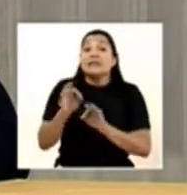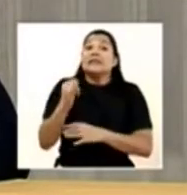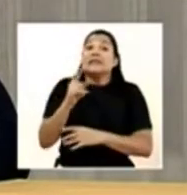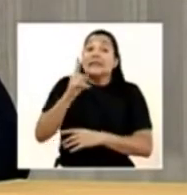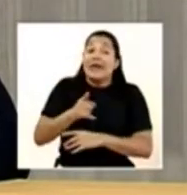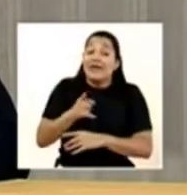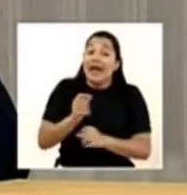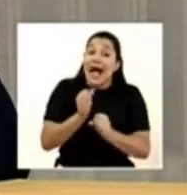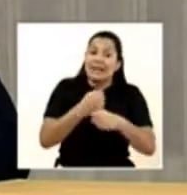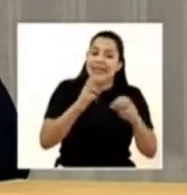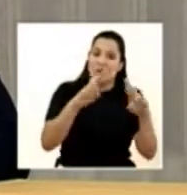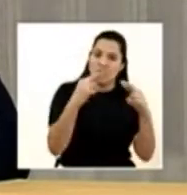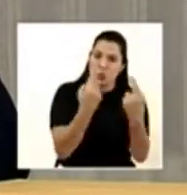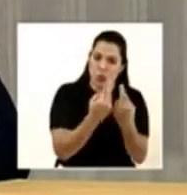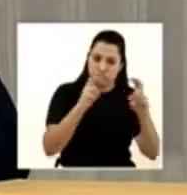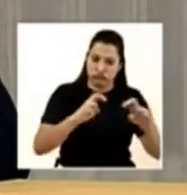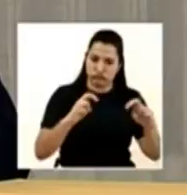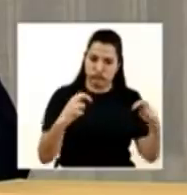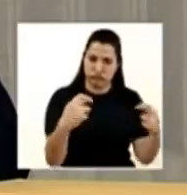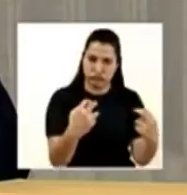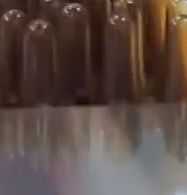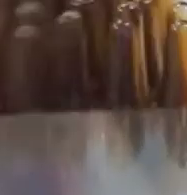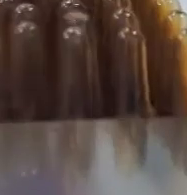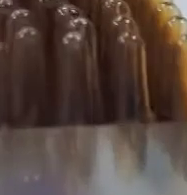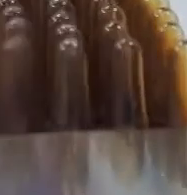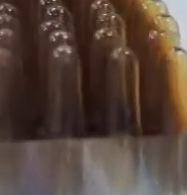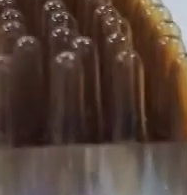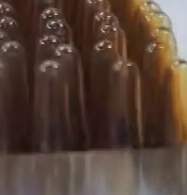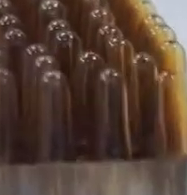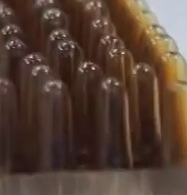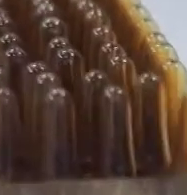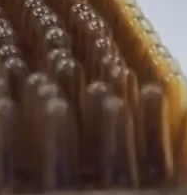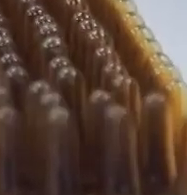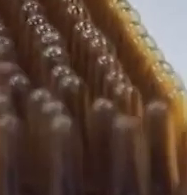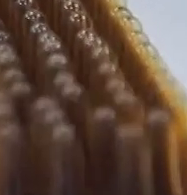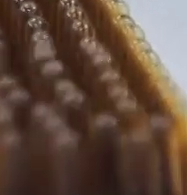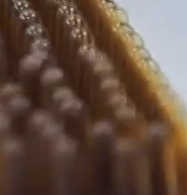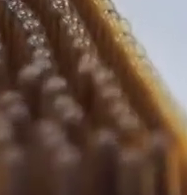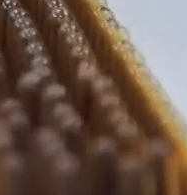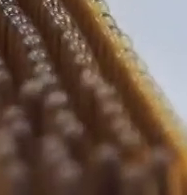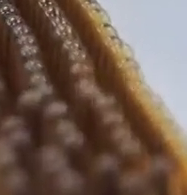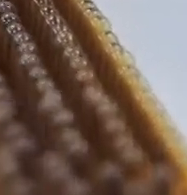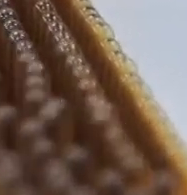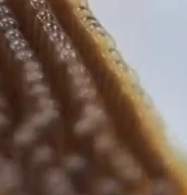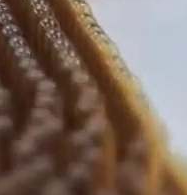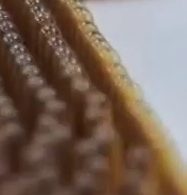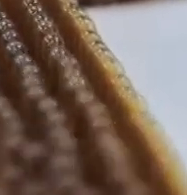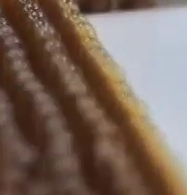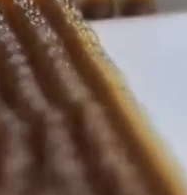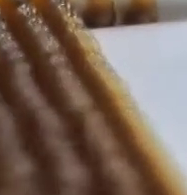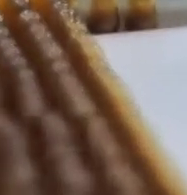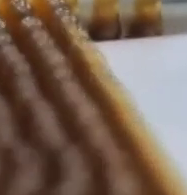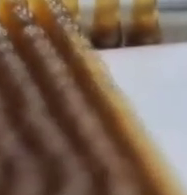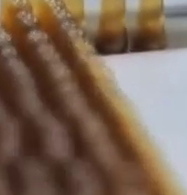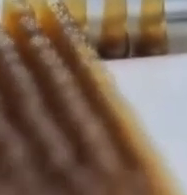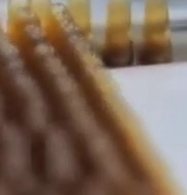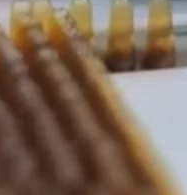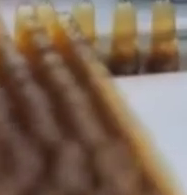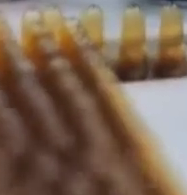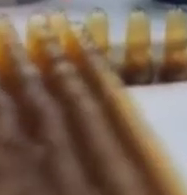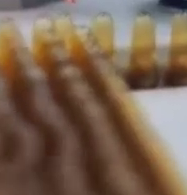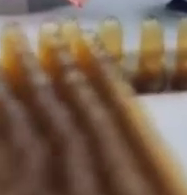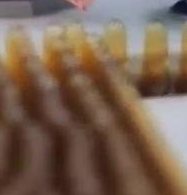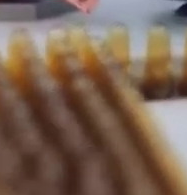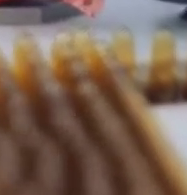presenciales, busquemos lugares que sean ventilados, que si no tiene capacidad de ventilación natural, que haya entonces un aire acondicionado con